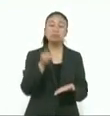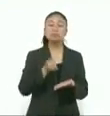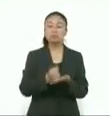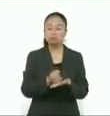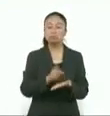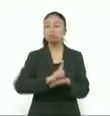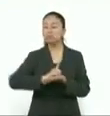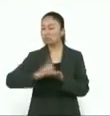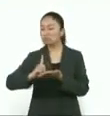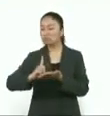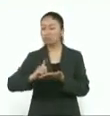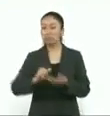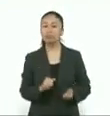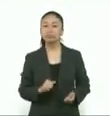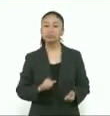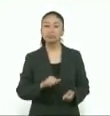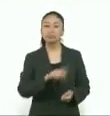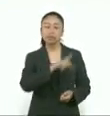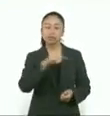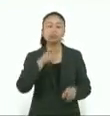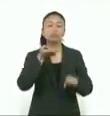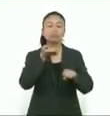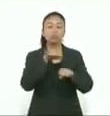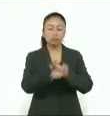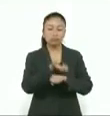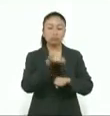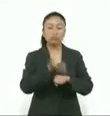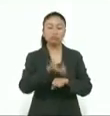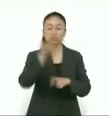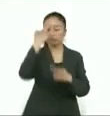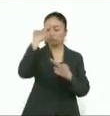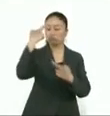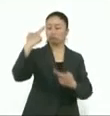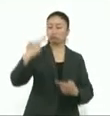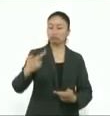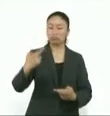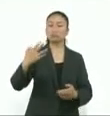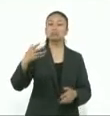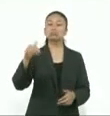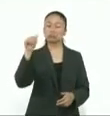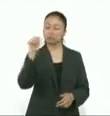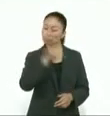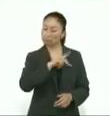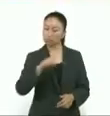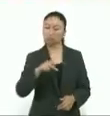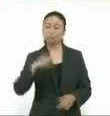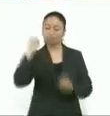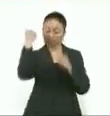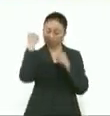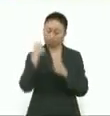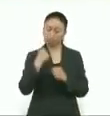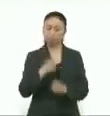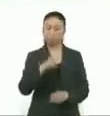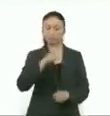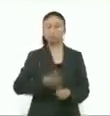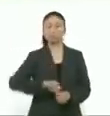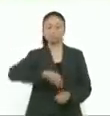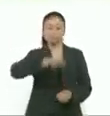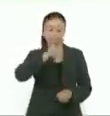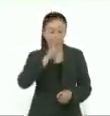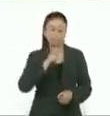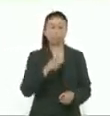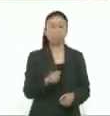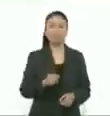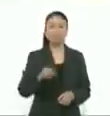en todos los estados deben respetarnos. Desde aquí lo exigimos y lo